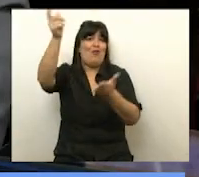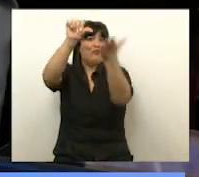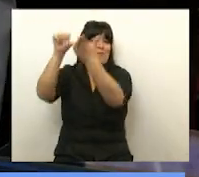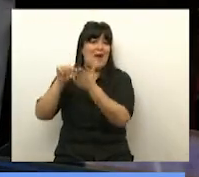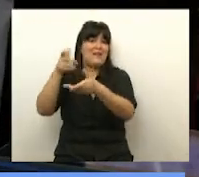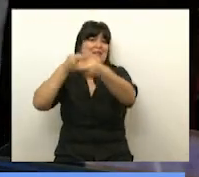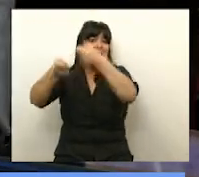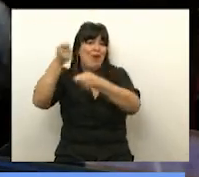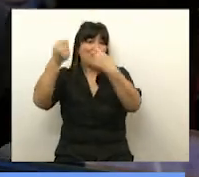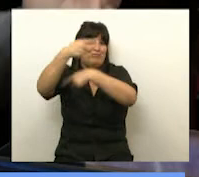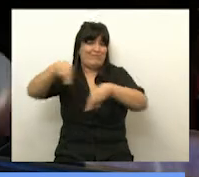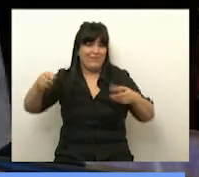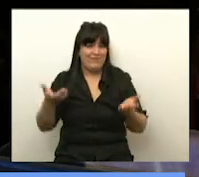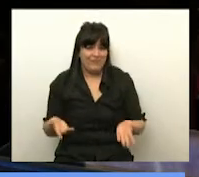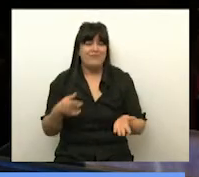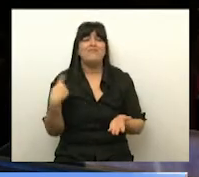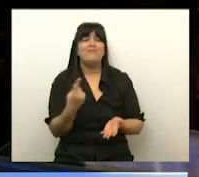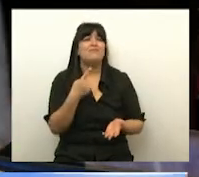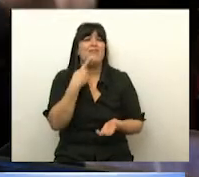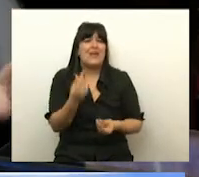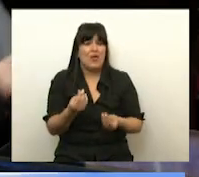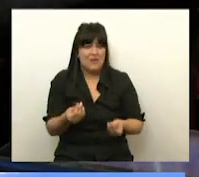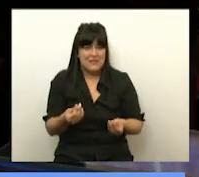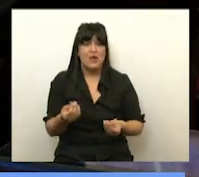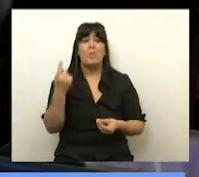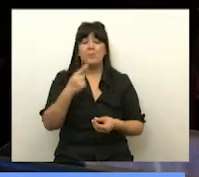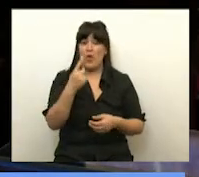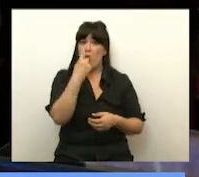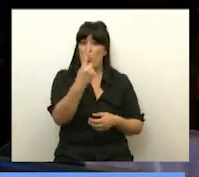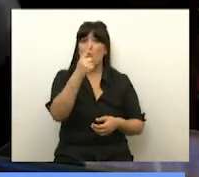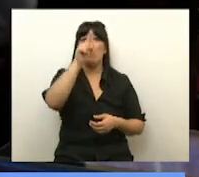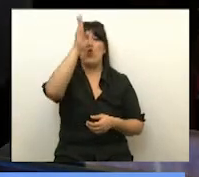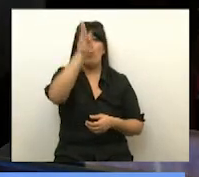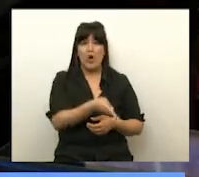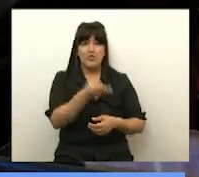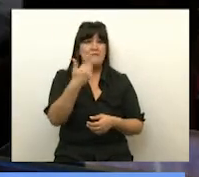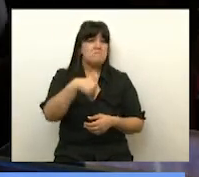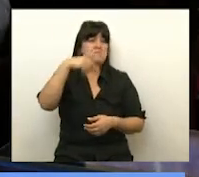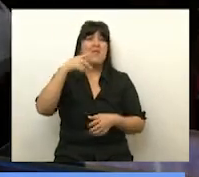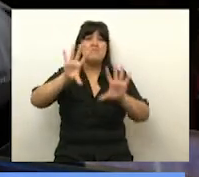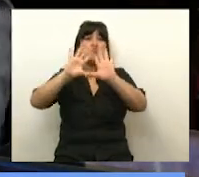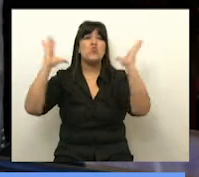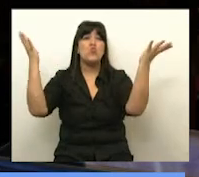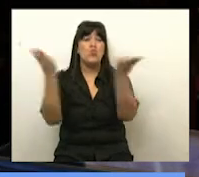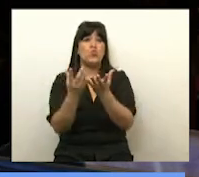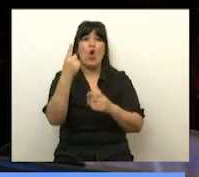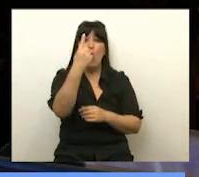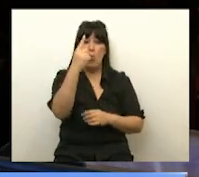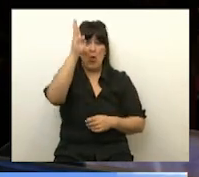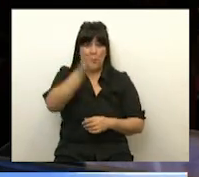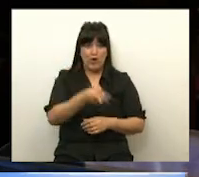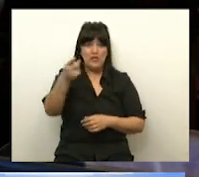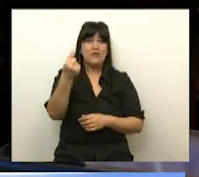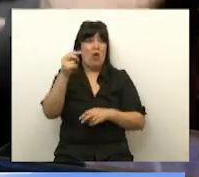toda una jornada. ¿Qué quiero decir con esto? Cuando el 1% más rico del mundo se queda con el 50% de la